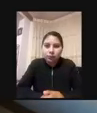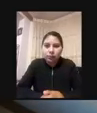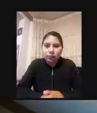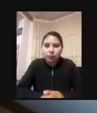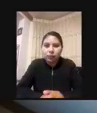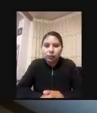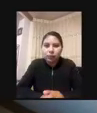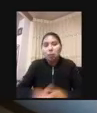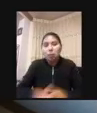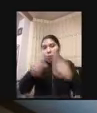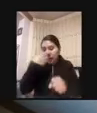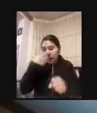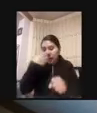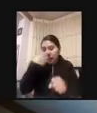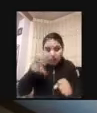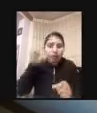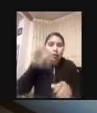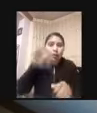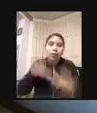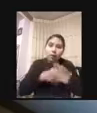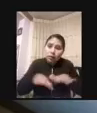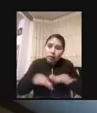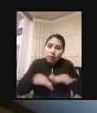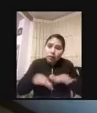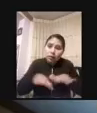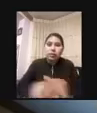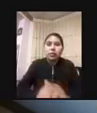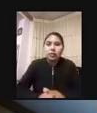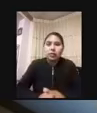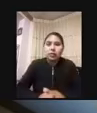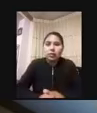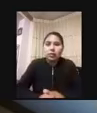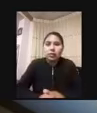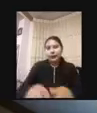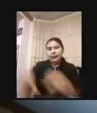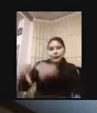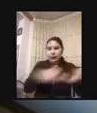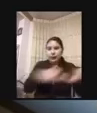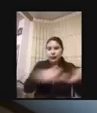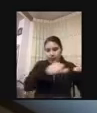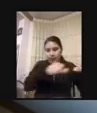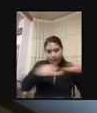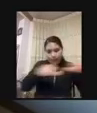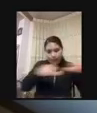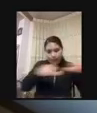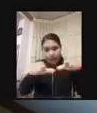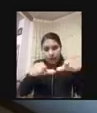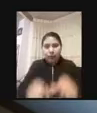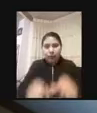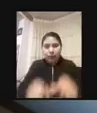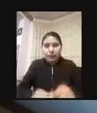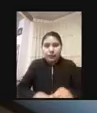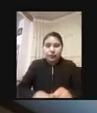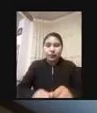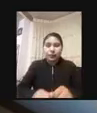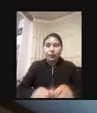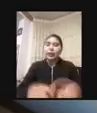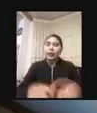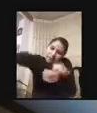uno de nuestros niños de Centro Virgen Niña que están realizando las actividades, ¿no? Tanto del lavado de los utensilios,